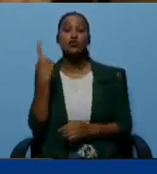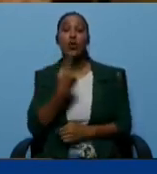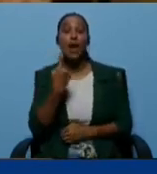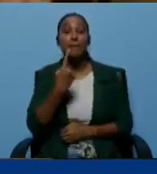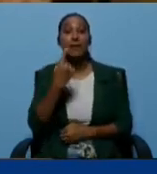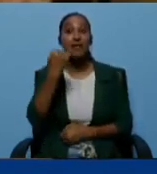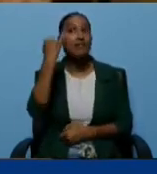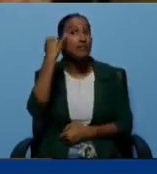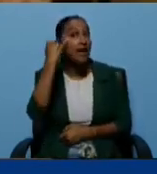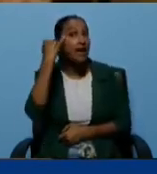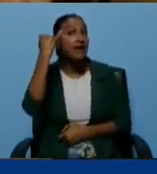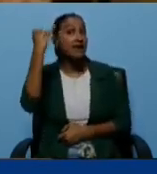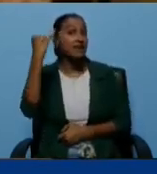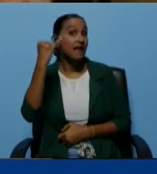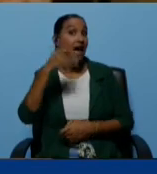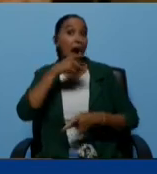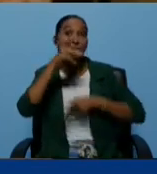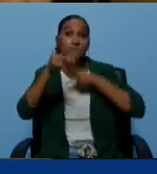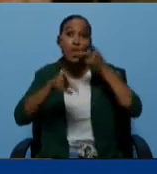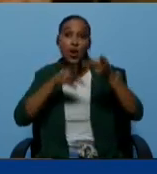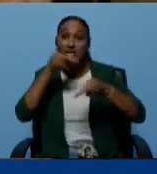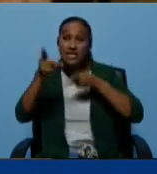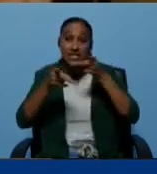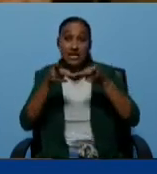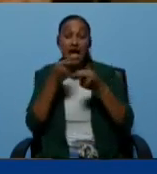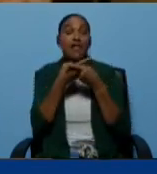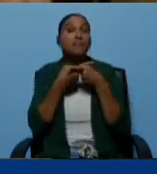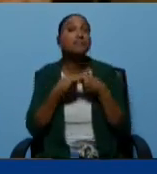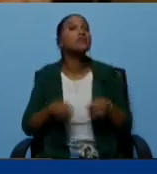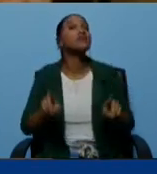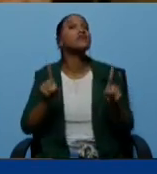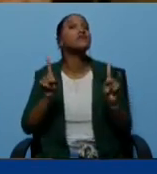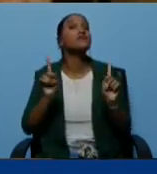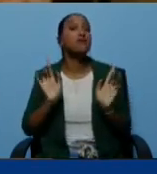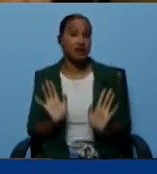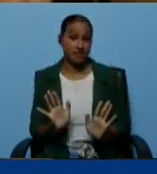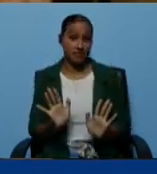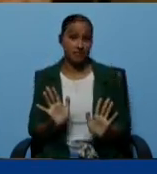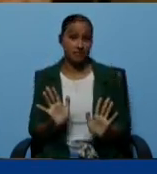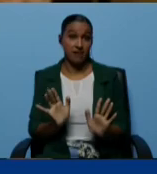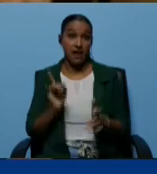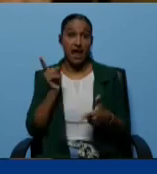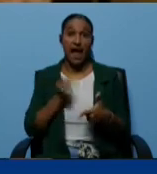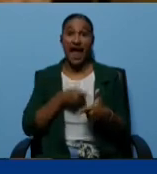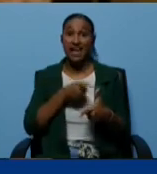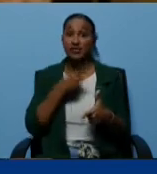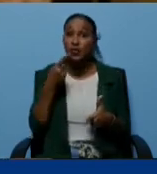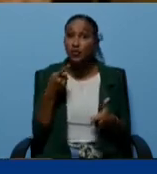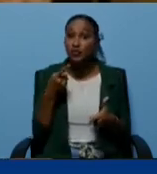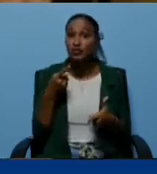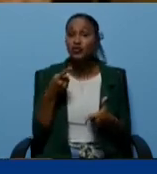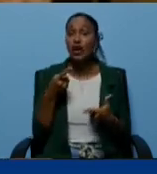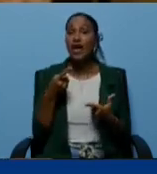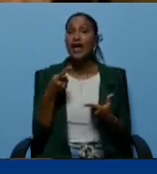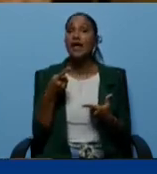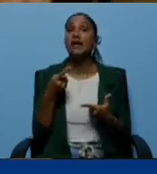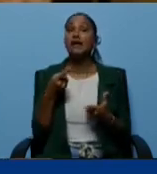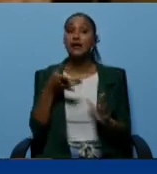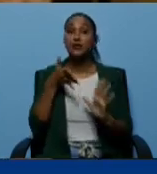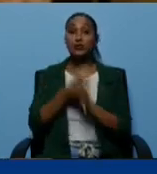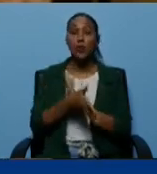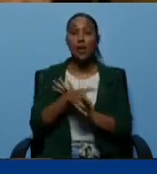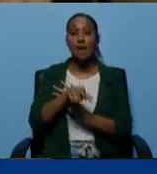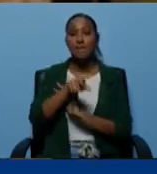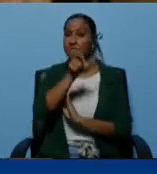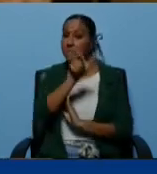política. Por ello, este nuevo episodio de violencia ha surgido por el